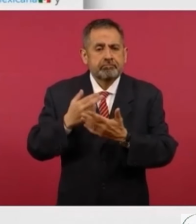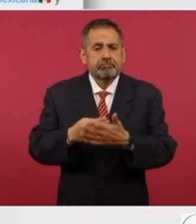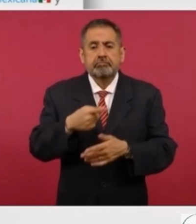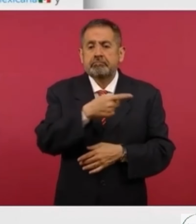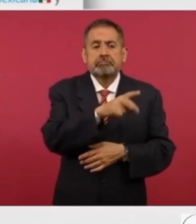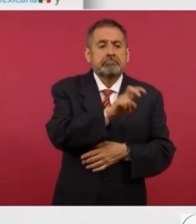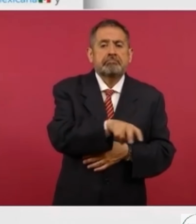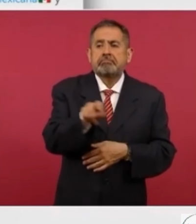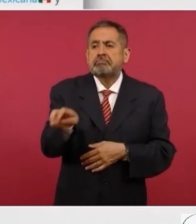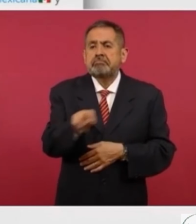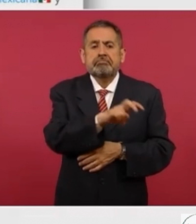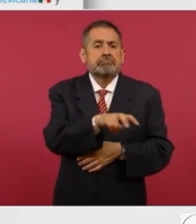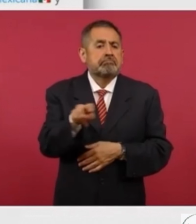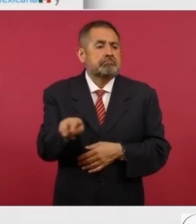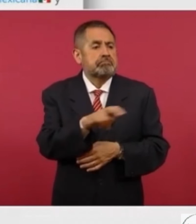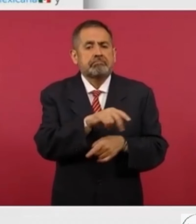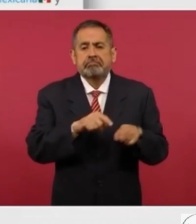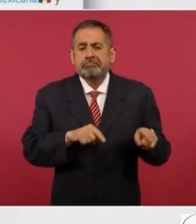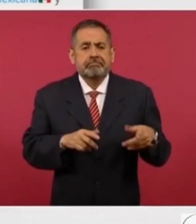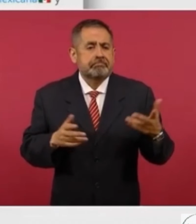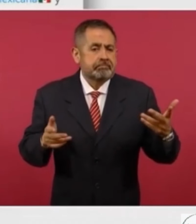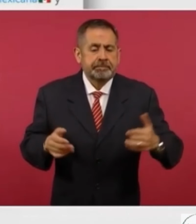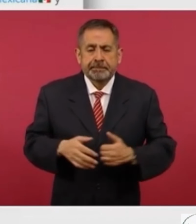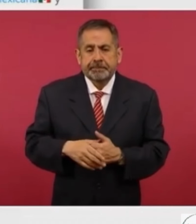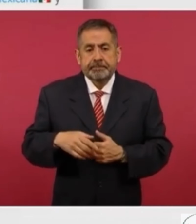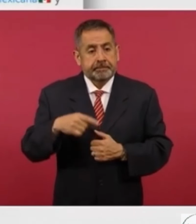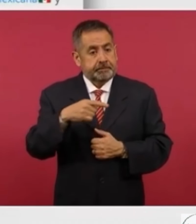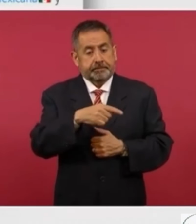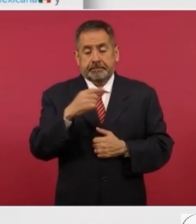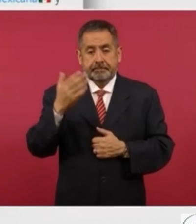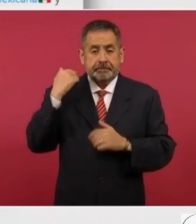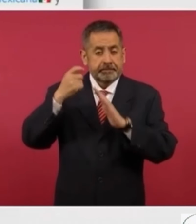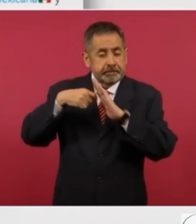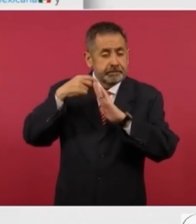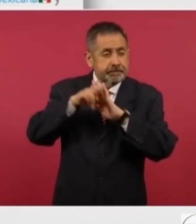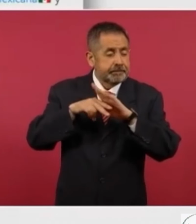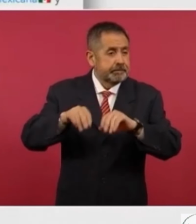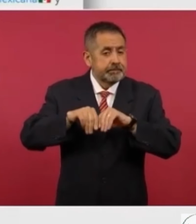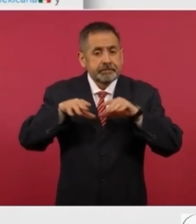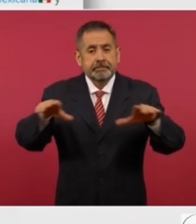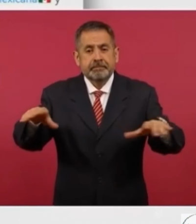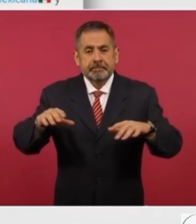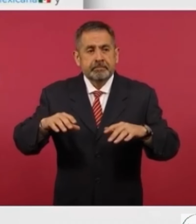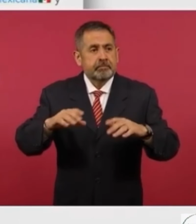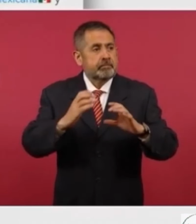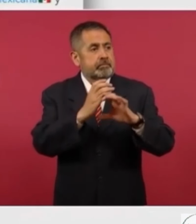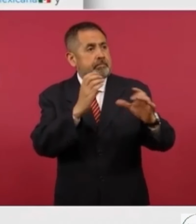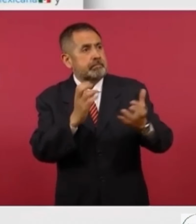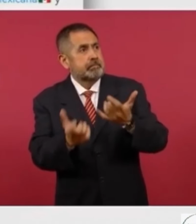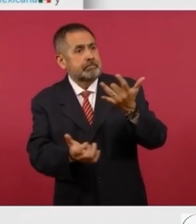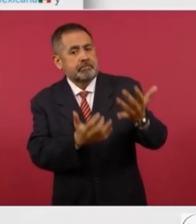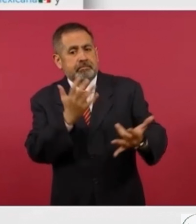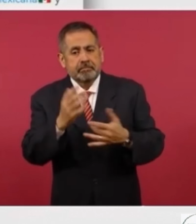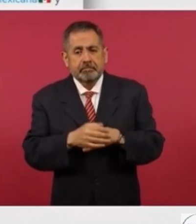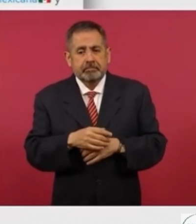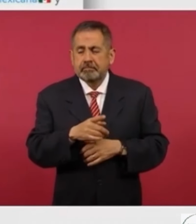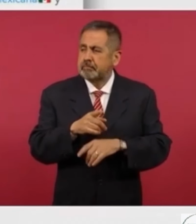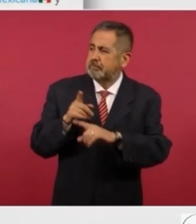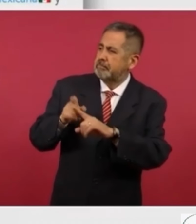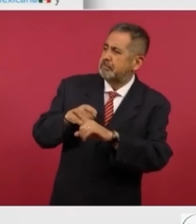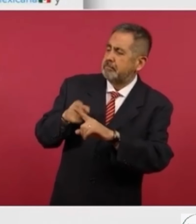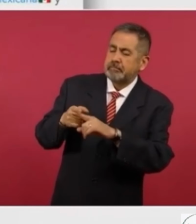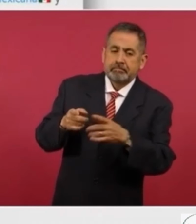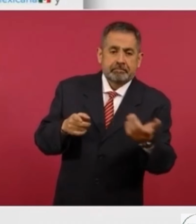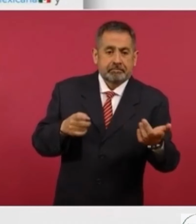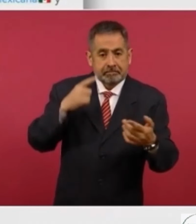todos los moles, difundió hace unos días un video con camiones de carga incendiados con el que ironizó. Aquí